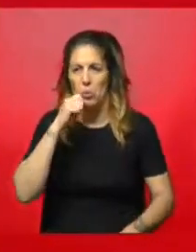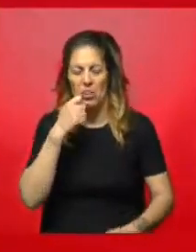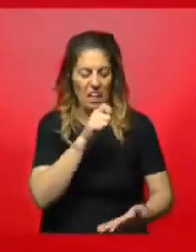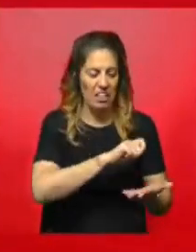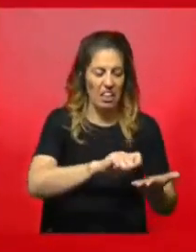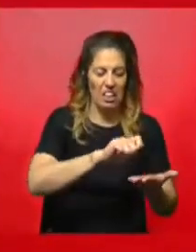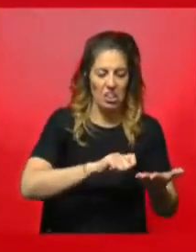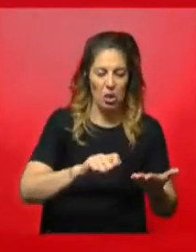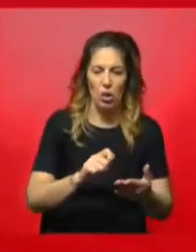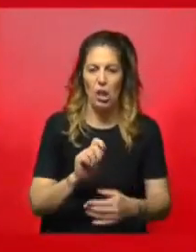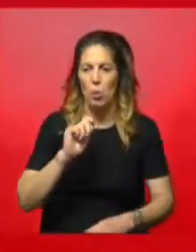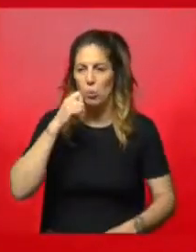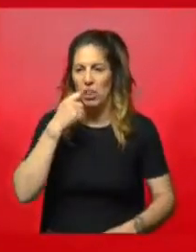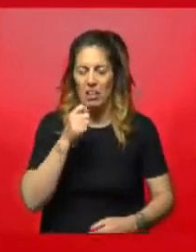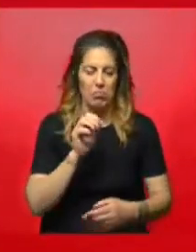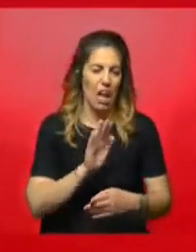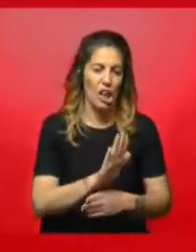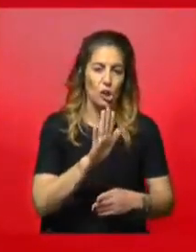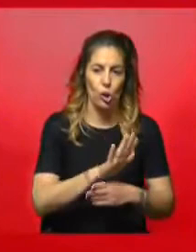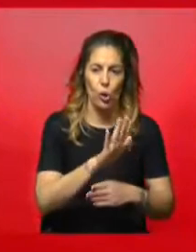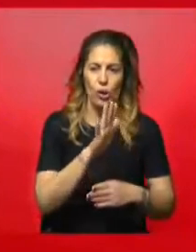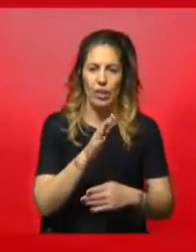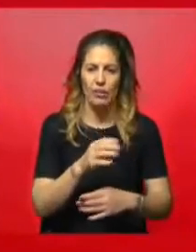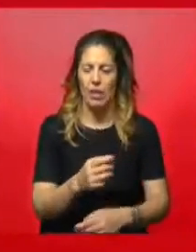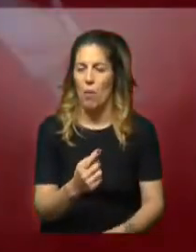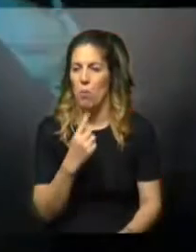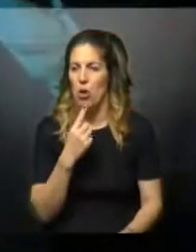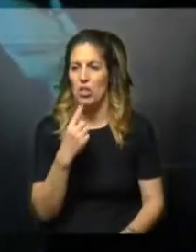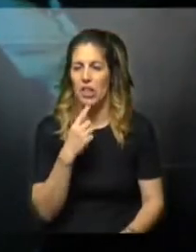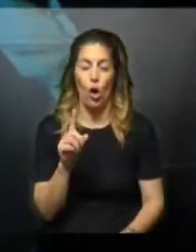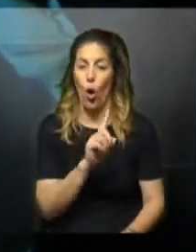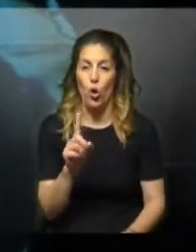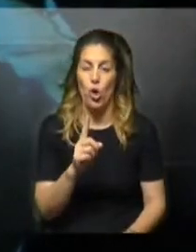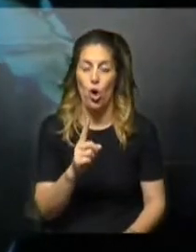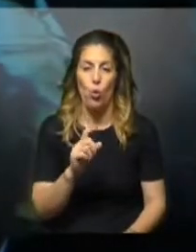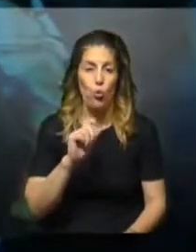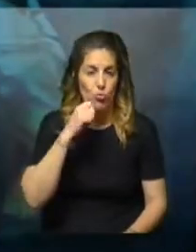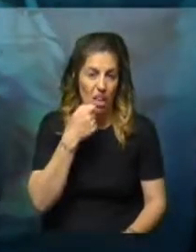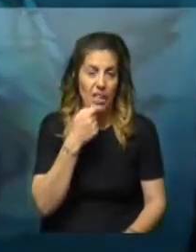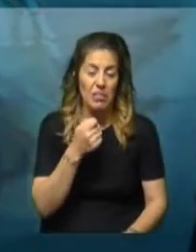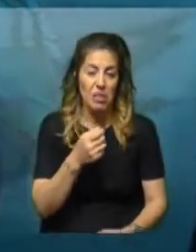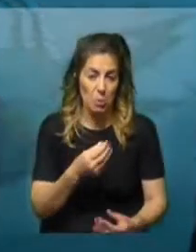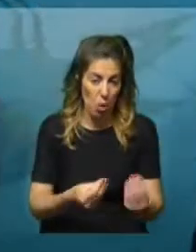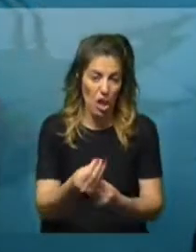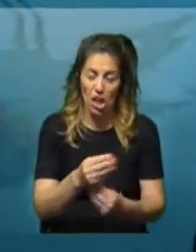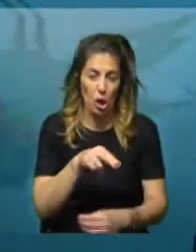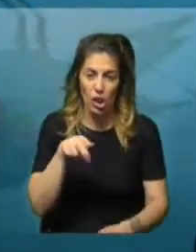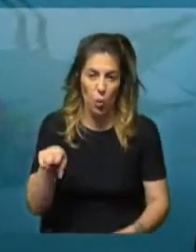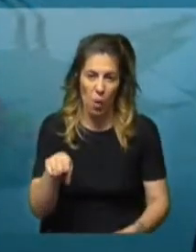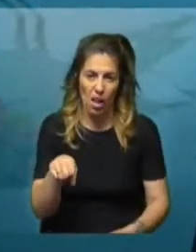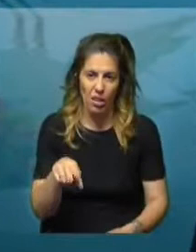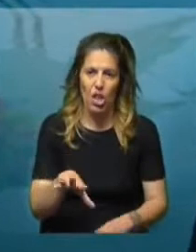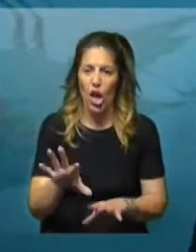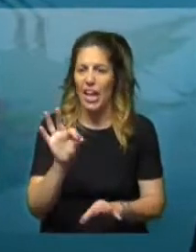me pueden gustar actores me pueden gustar políticos o no me pueden gustar y pueden estar ahí O sea que fue muy aleatorio y